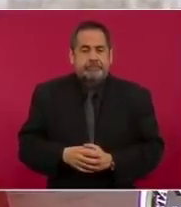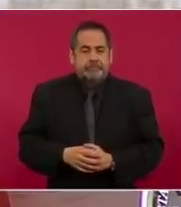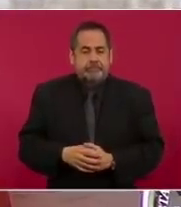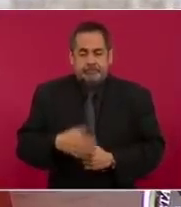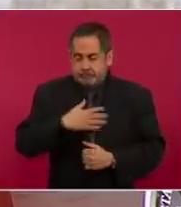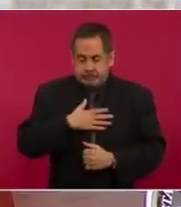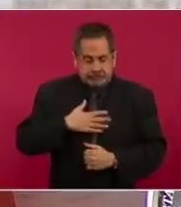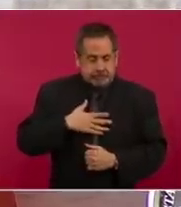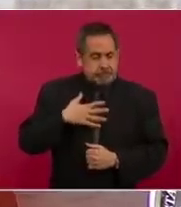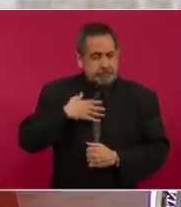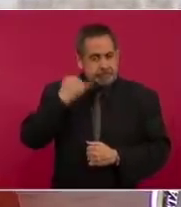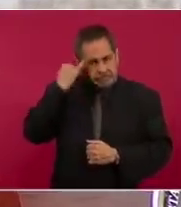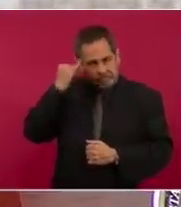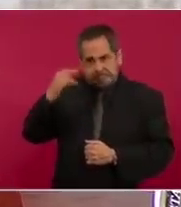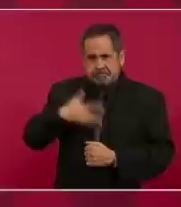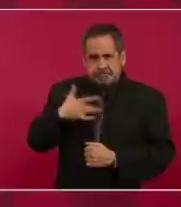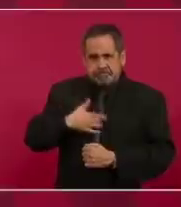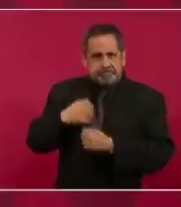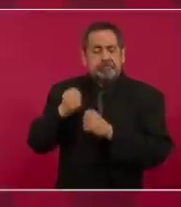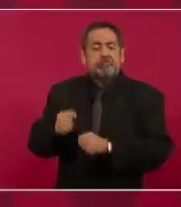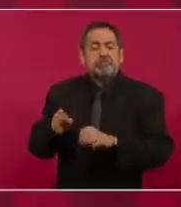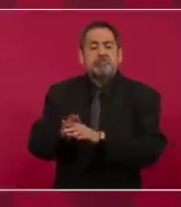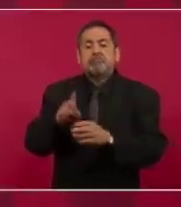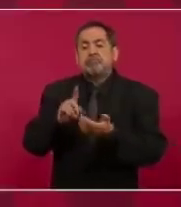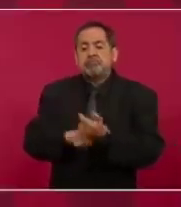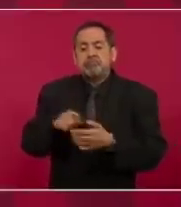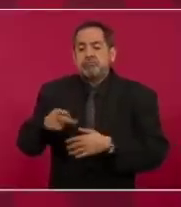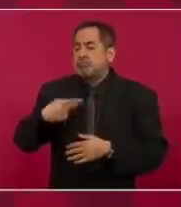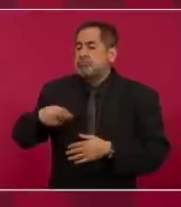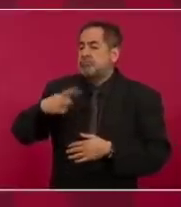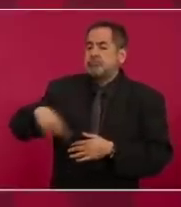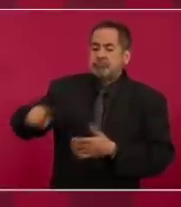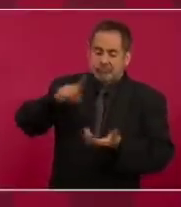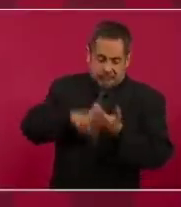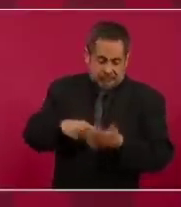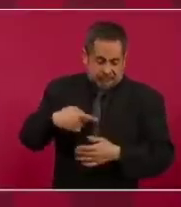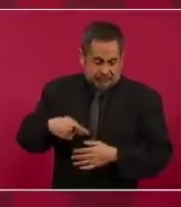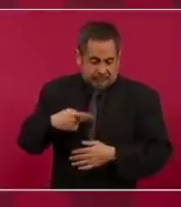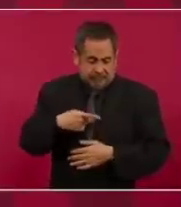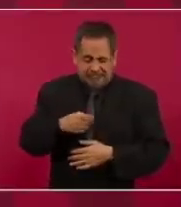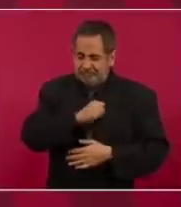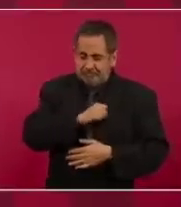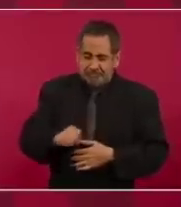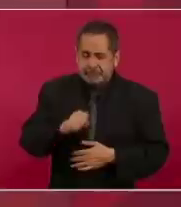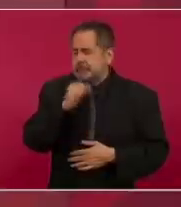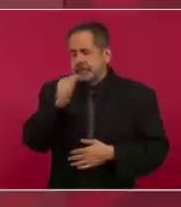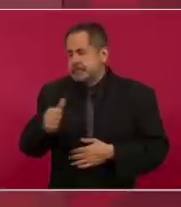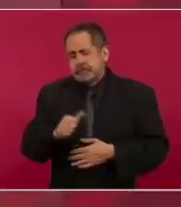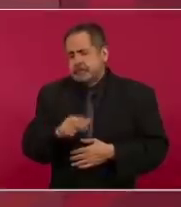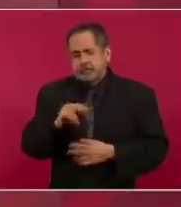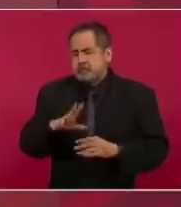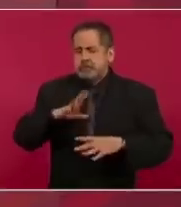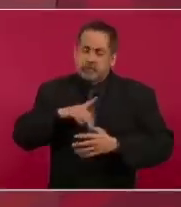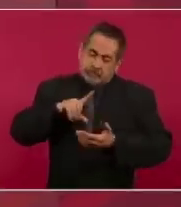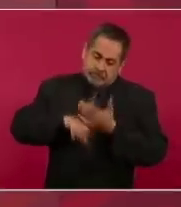Yo sostengo que el ser humano no es malo por naturaleza.